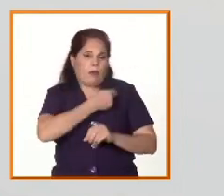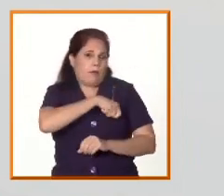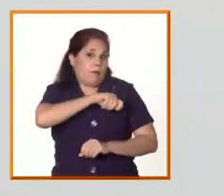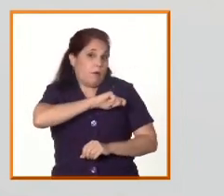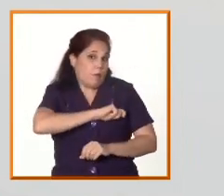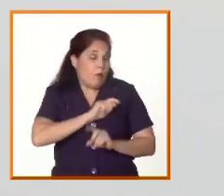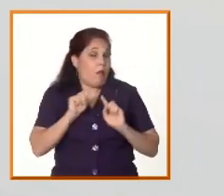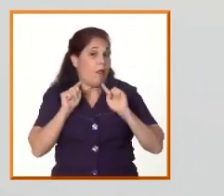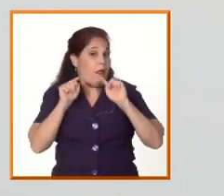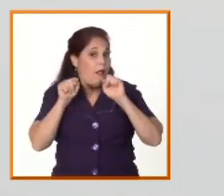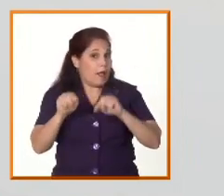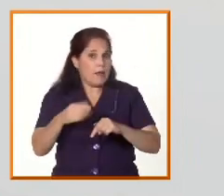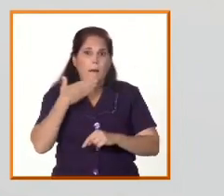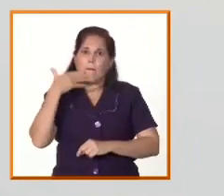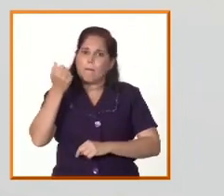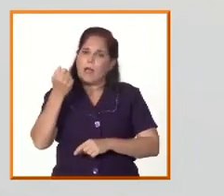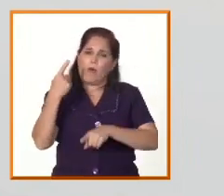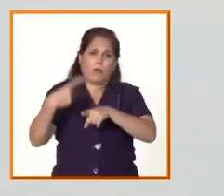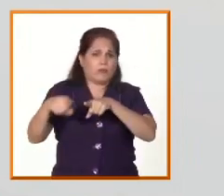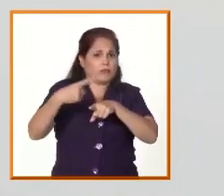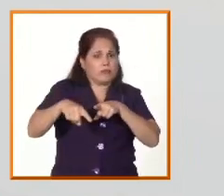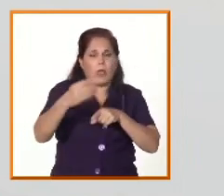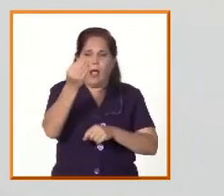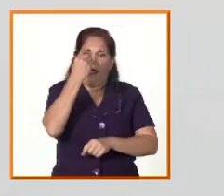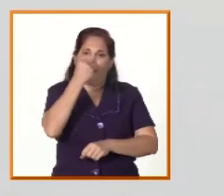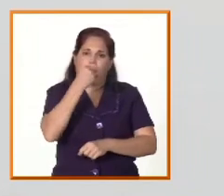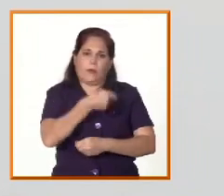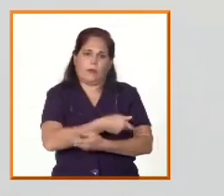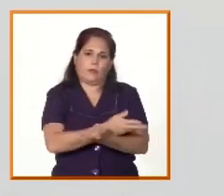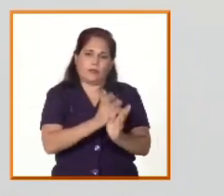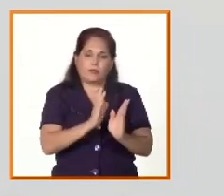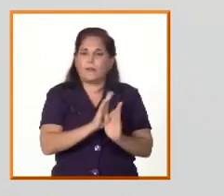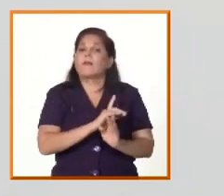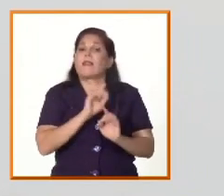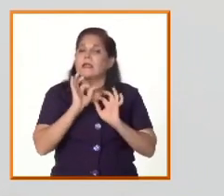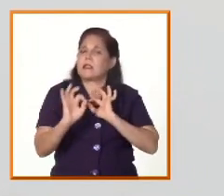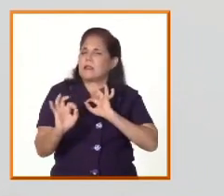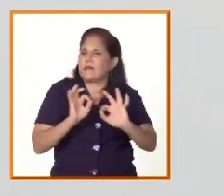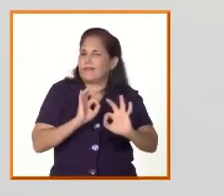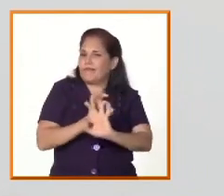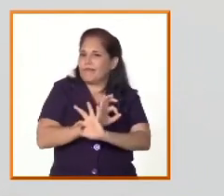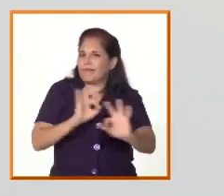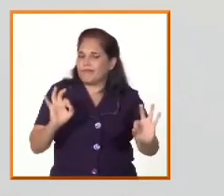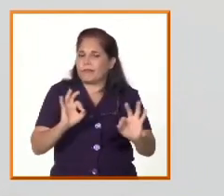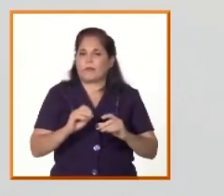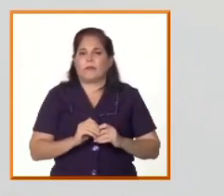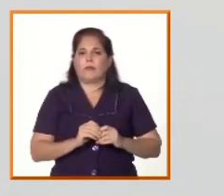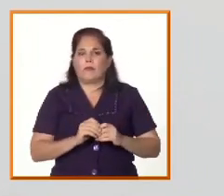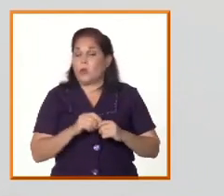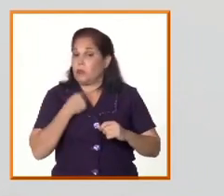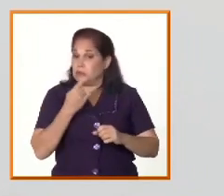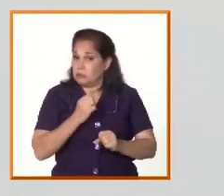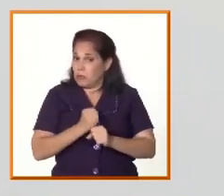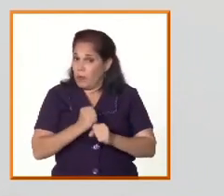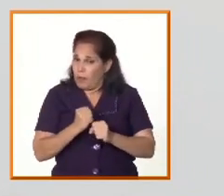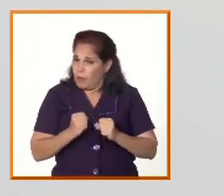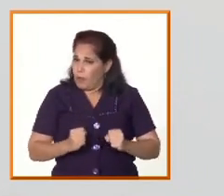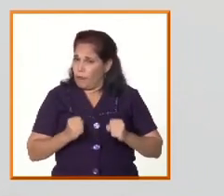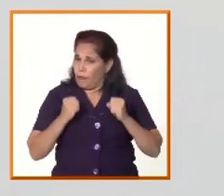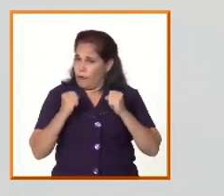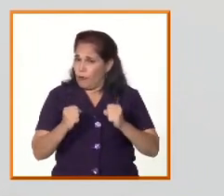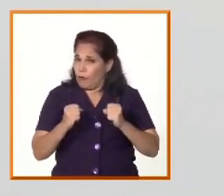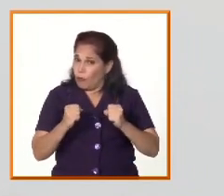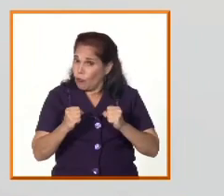reflejado en que haya mayor cantidad de alimento y noco seguro accesible por eso también ha trabajado de manera